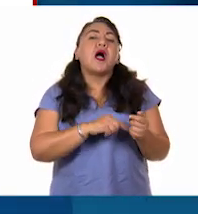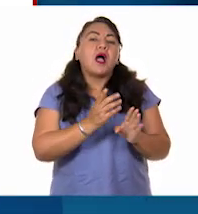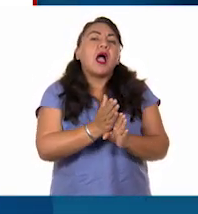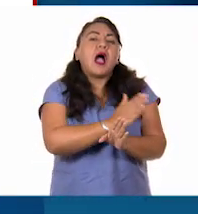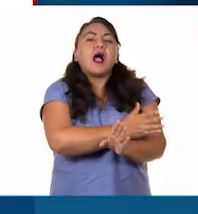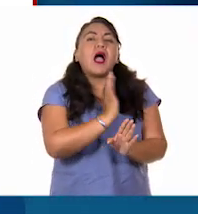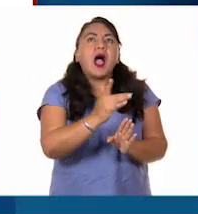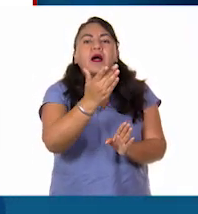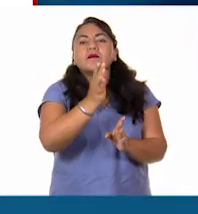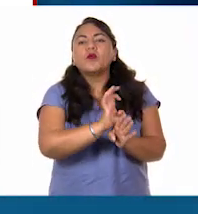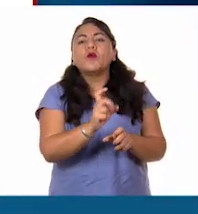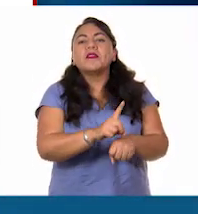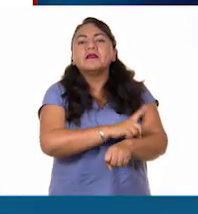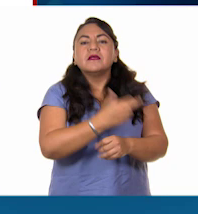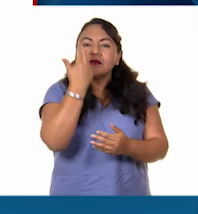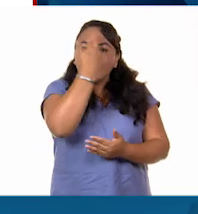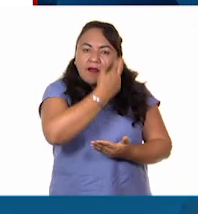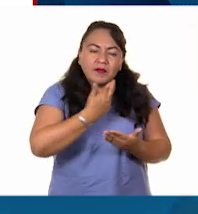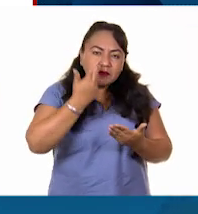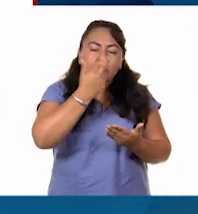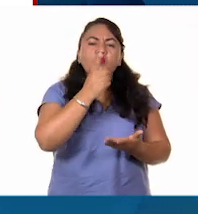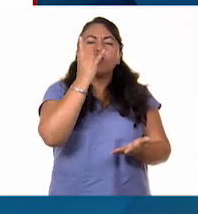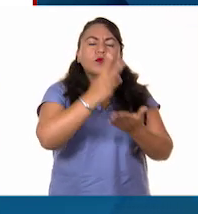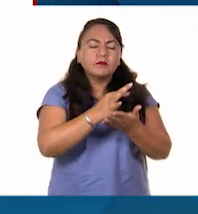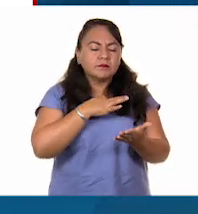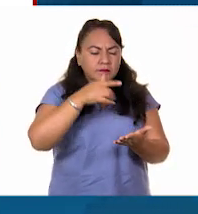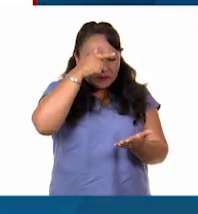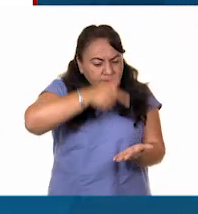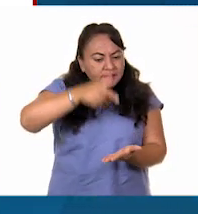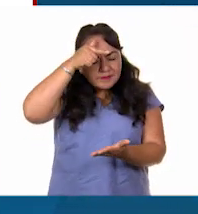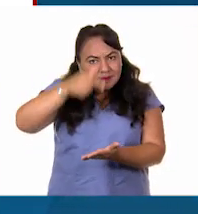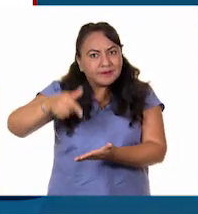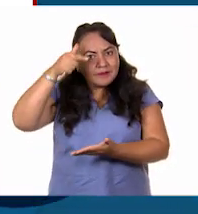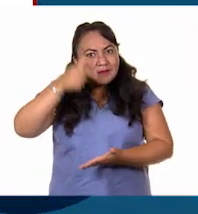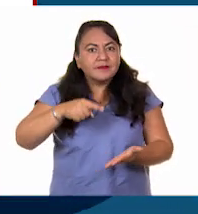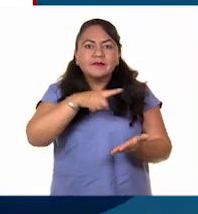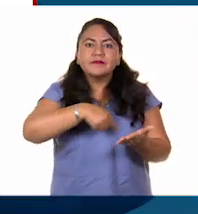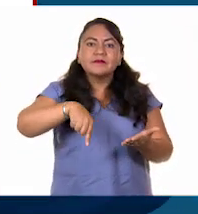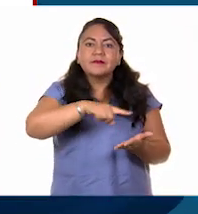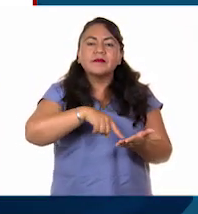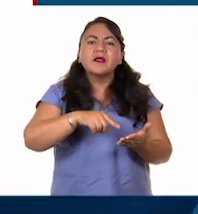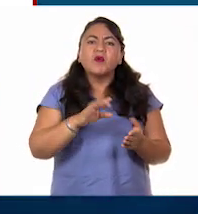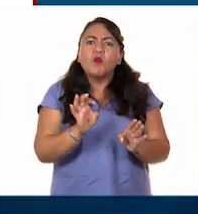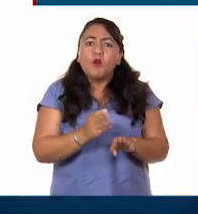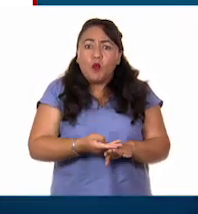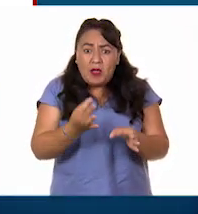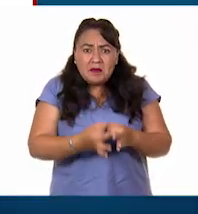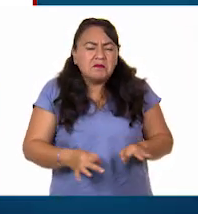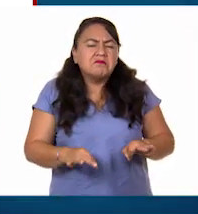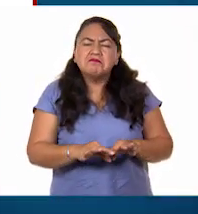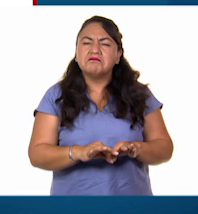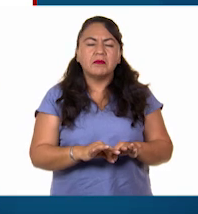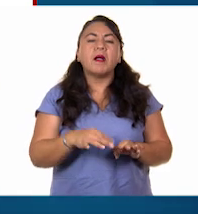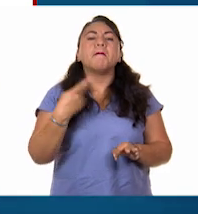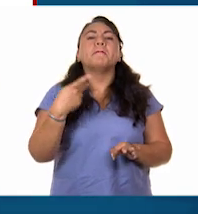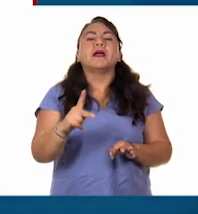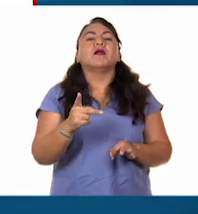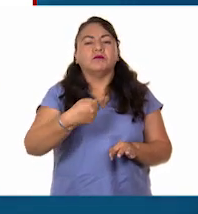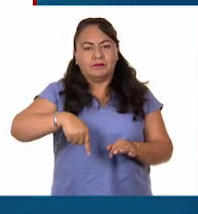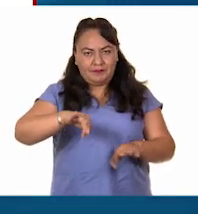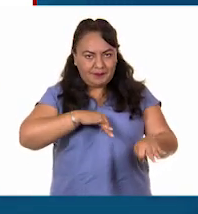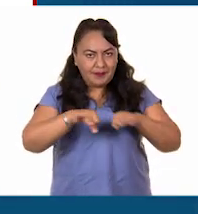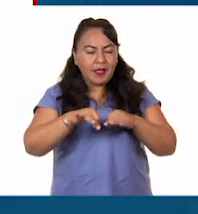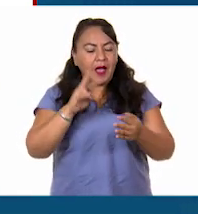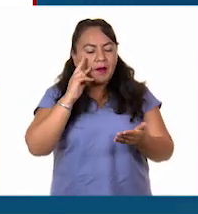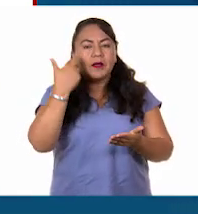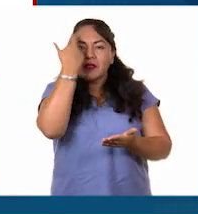propio proceso de revisión, así que solo encontré algunos detalles no esenciales sobre lo que vamos a trabajar, pero